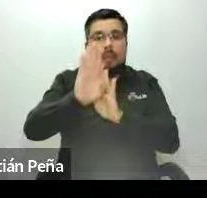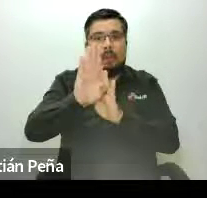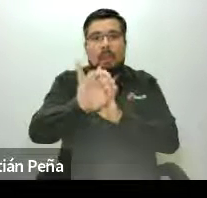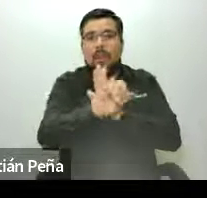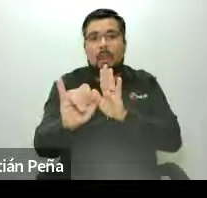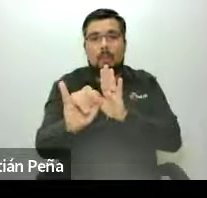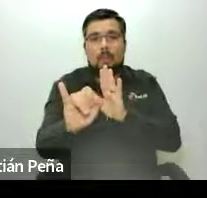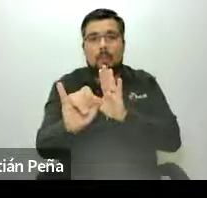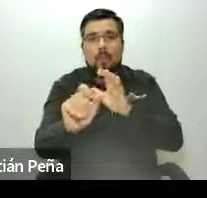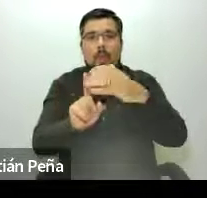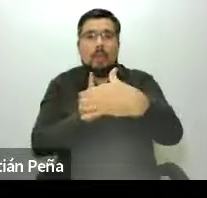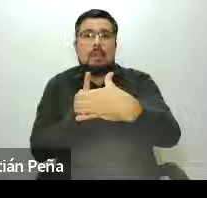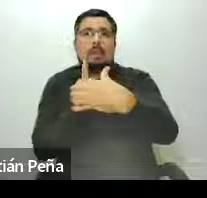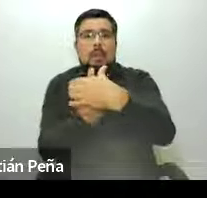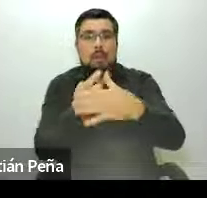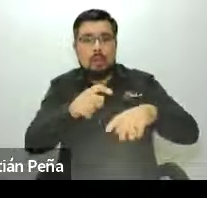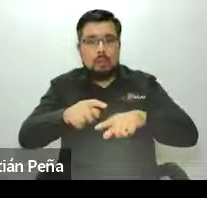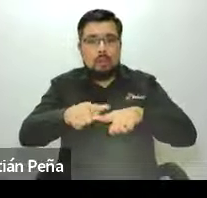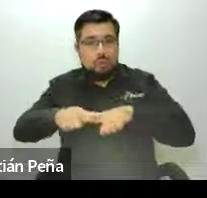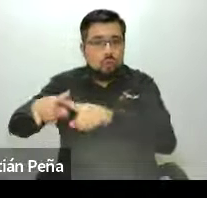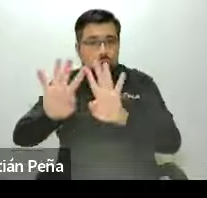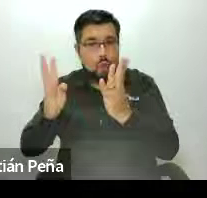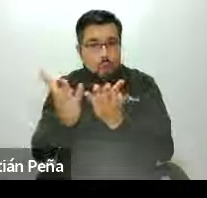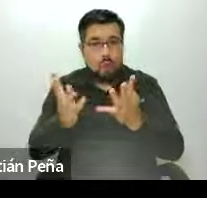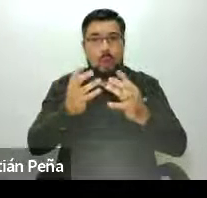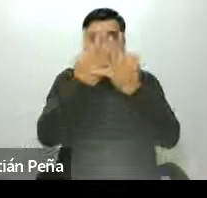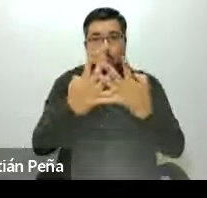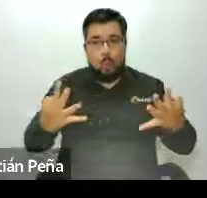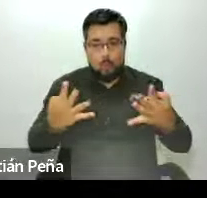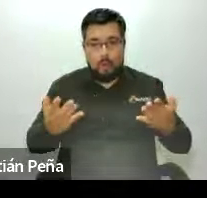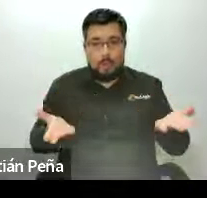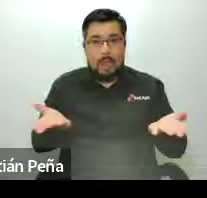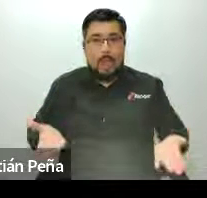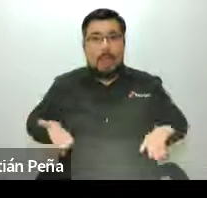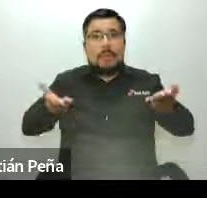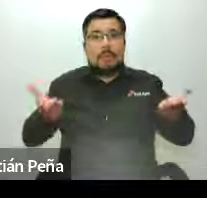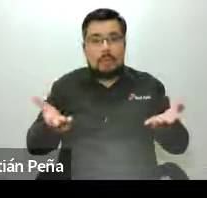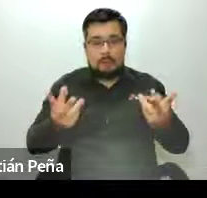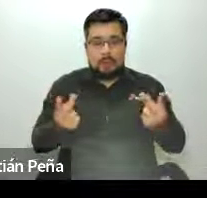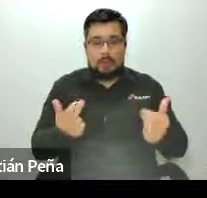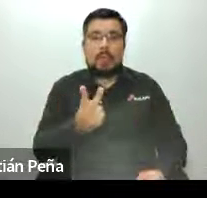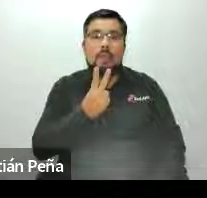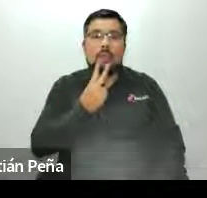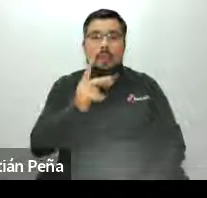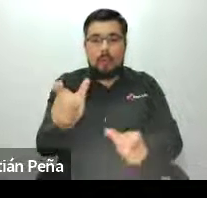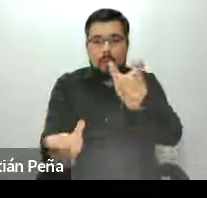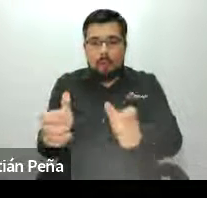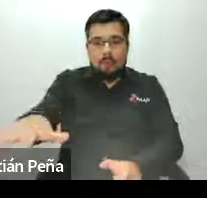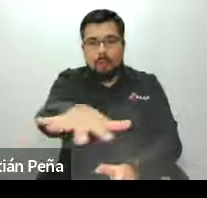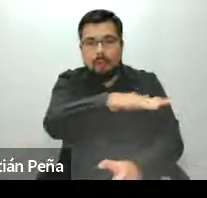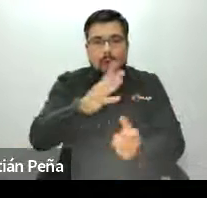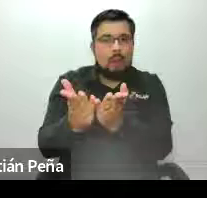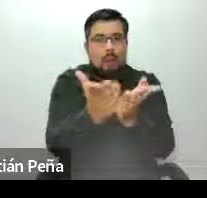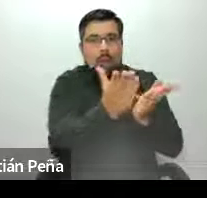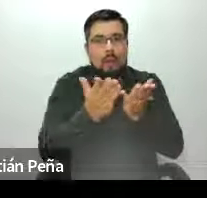al servicio de la toma, digamos, de la calidad de vida de nuestras y nuestros estudiantes, y tiene que ser un instrumento que nosotros tenemos que utilizar